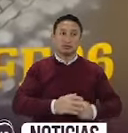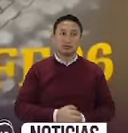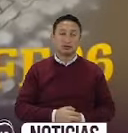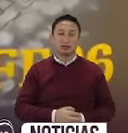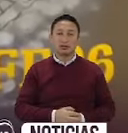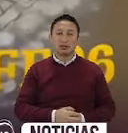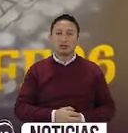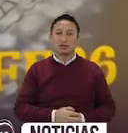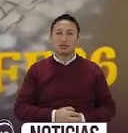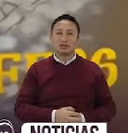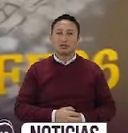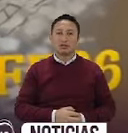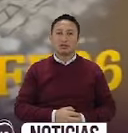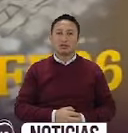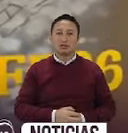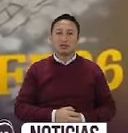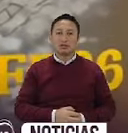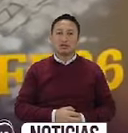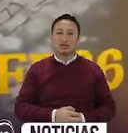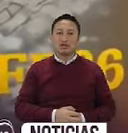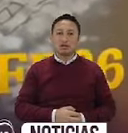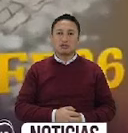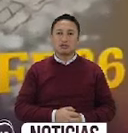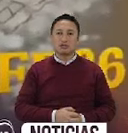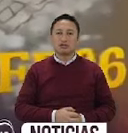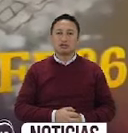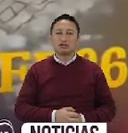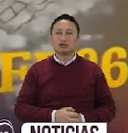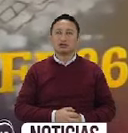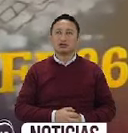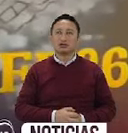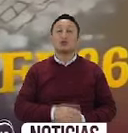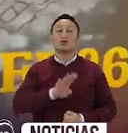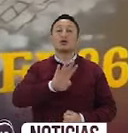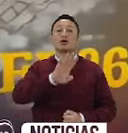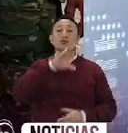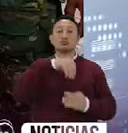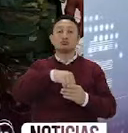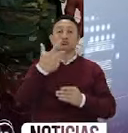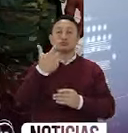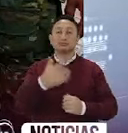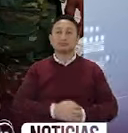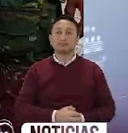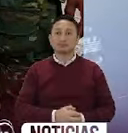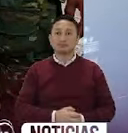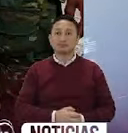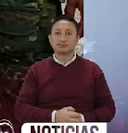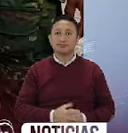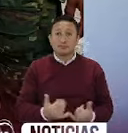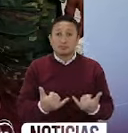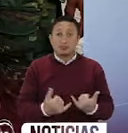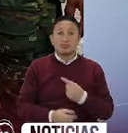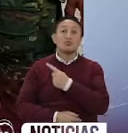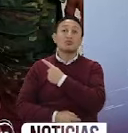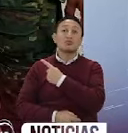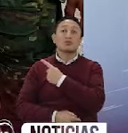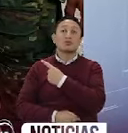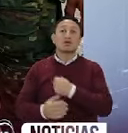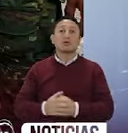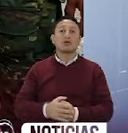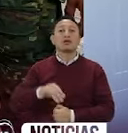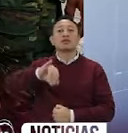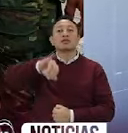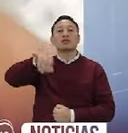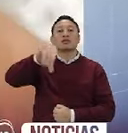el interior del vehículo se encontró un arma de fuego y 4 municiones. El ahora detenido, identificado como